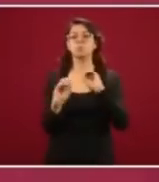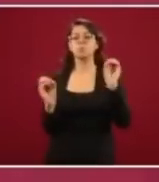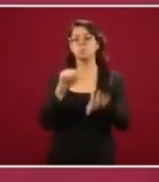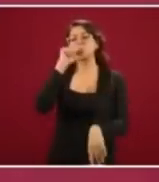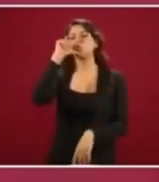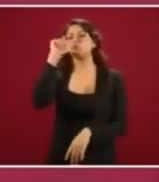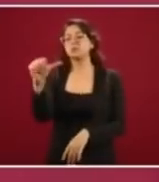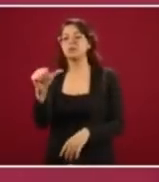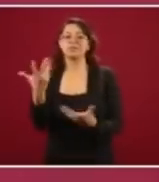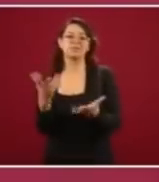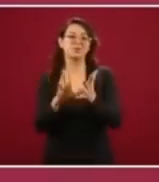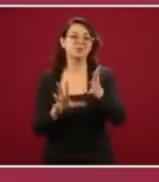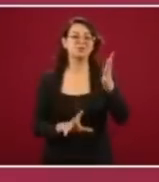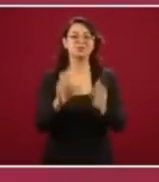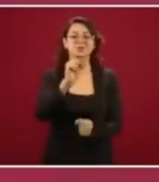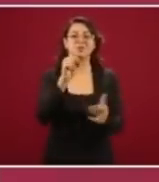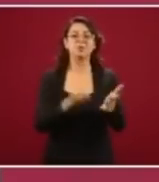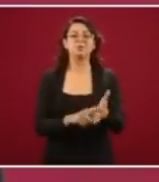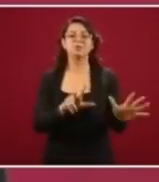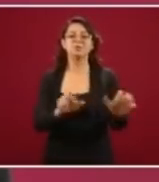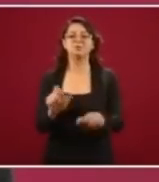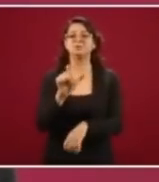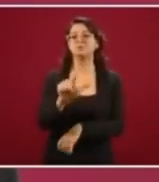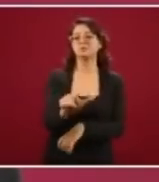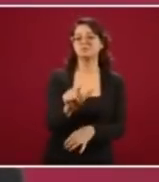contado con la Constitución del 17.